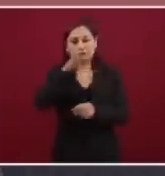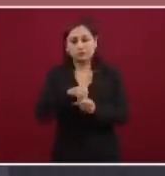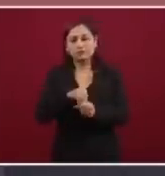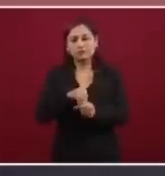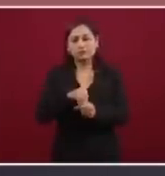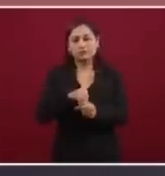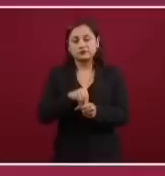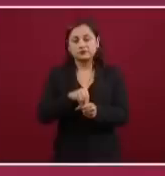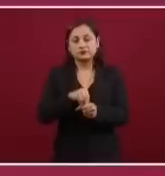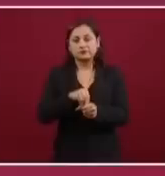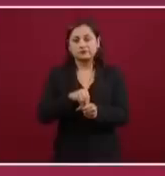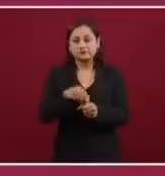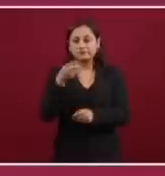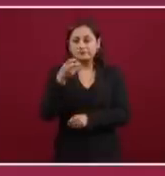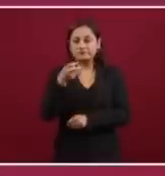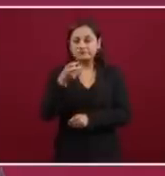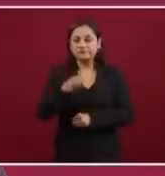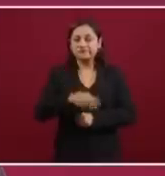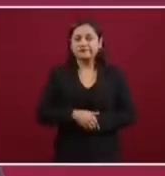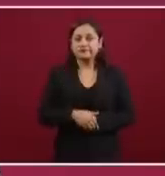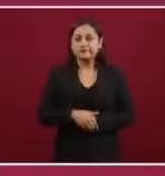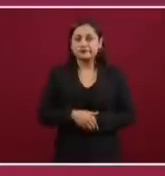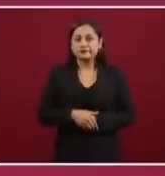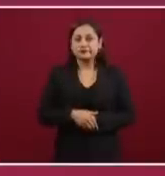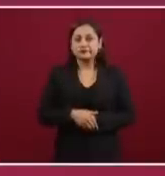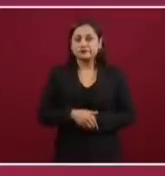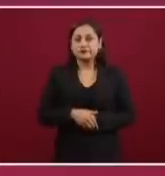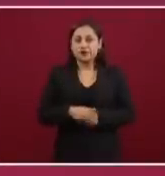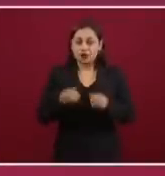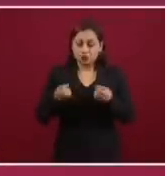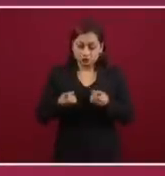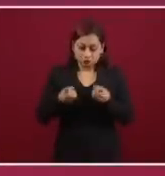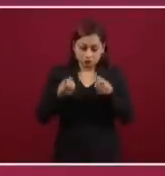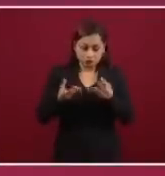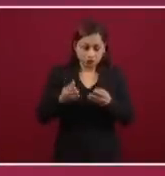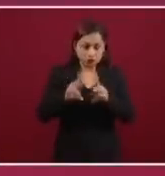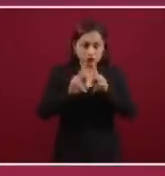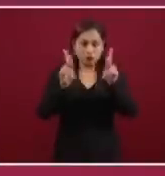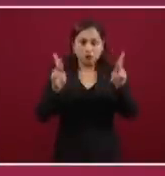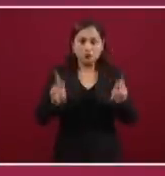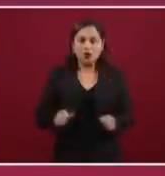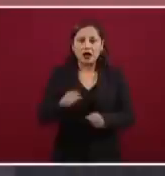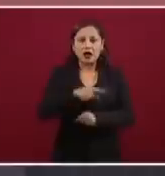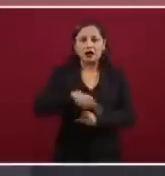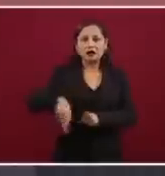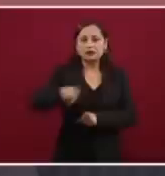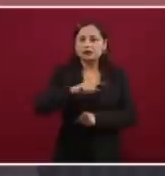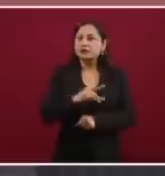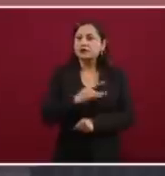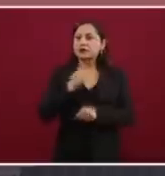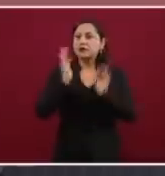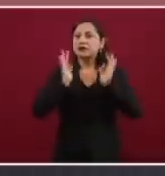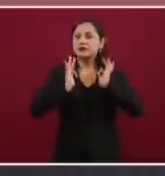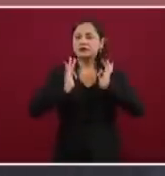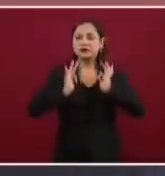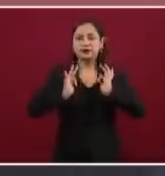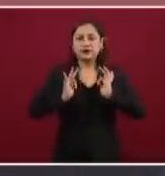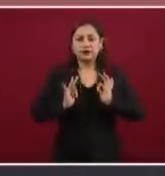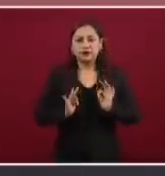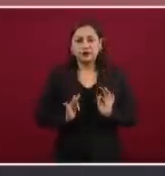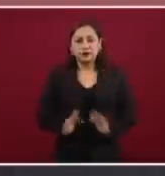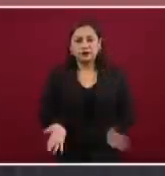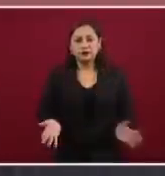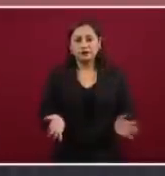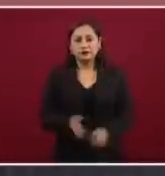que podamos garantizar la paz, la tranquilidad, que la gente pueda